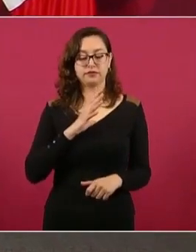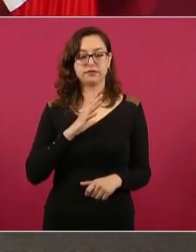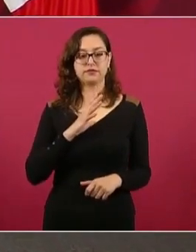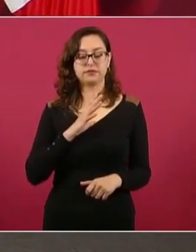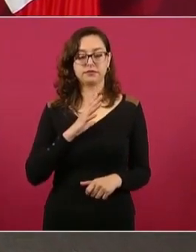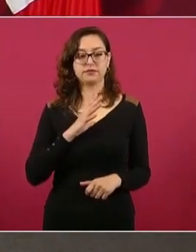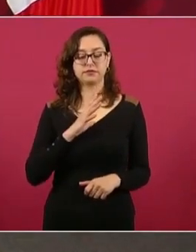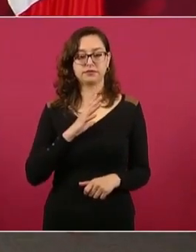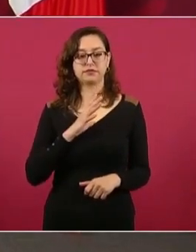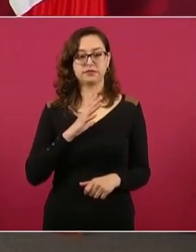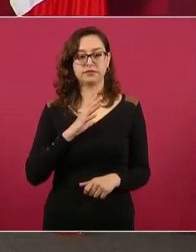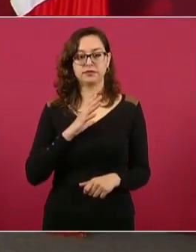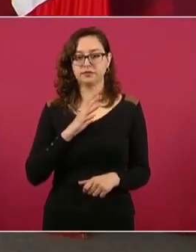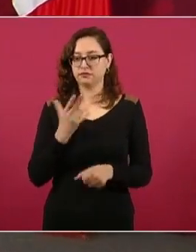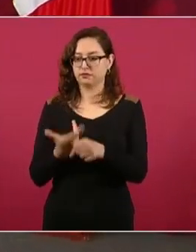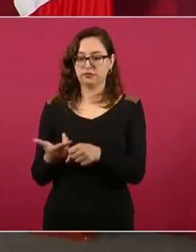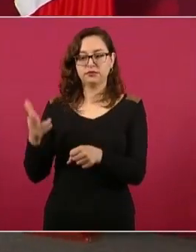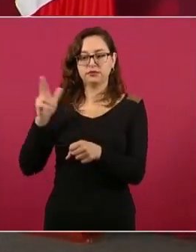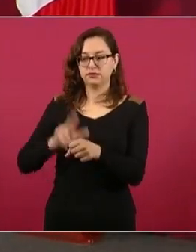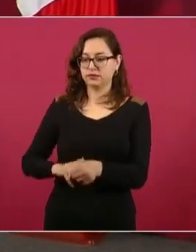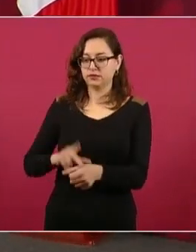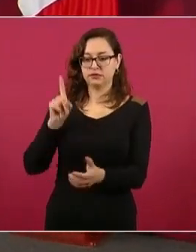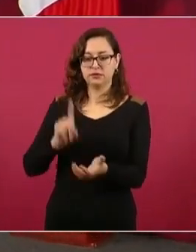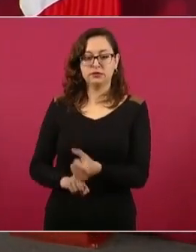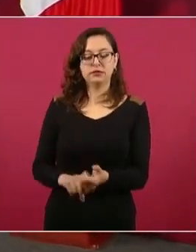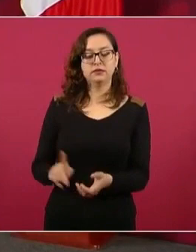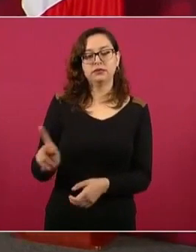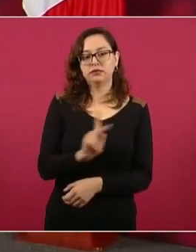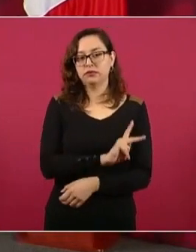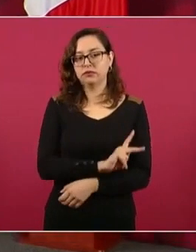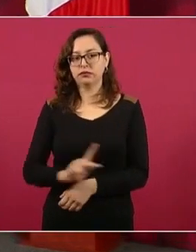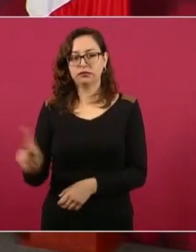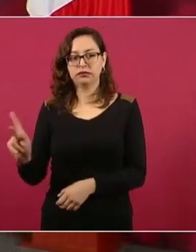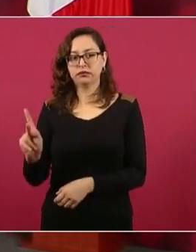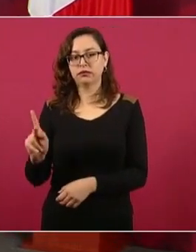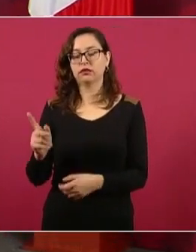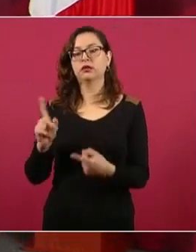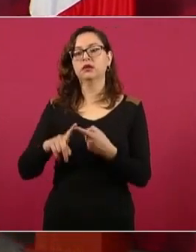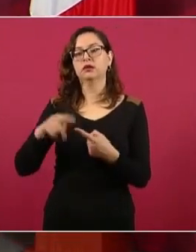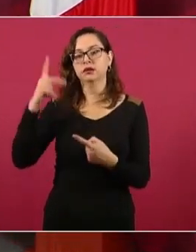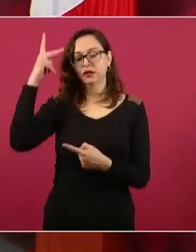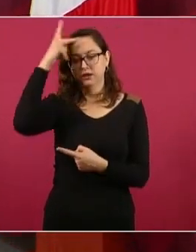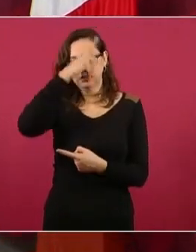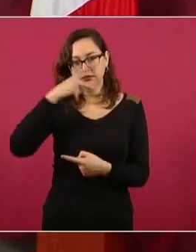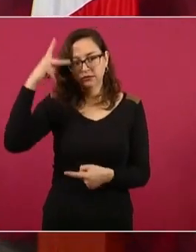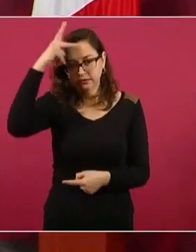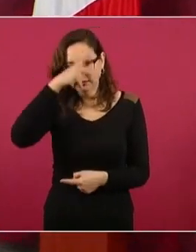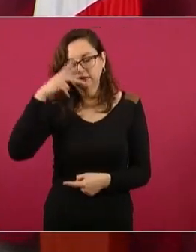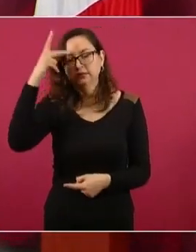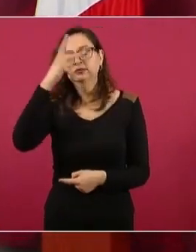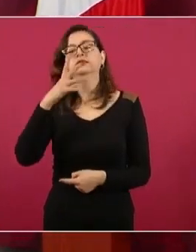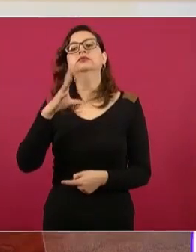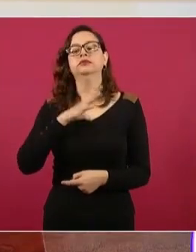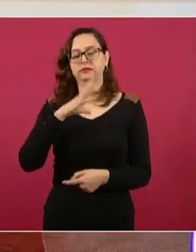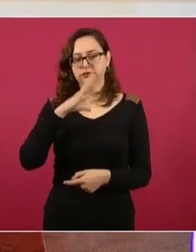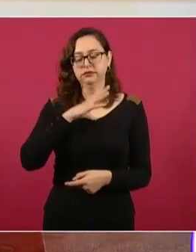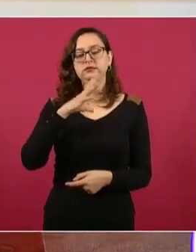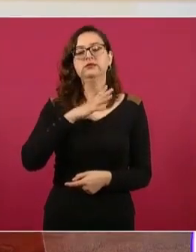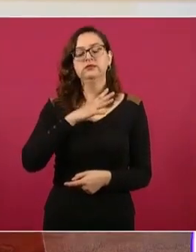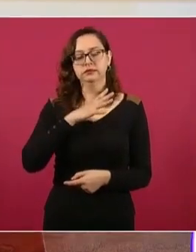en todos los hospitales un psicólogo, una psicóloga